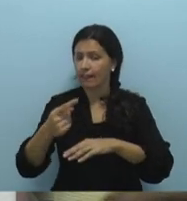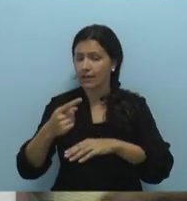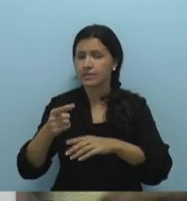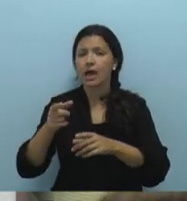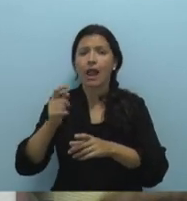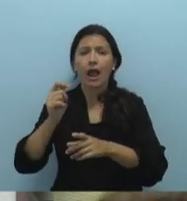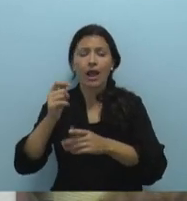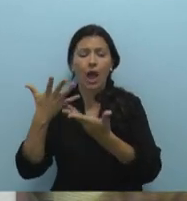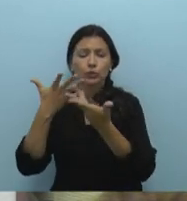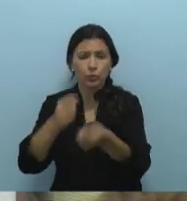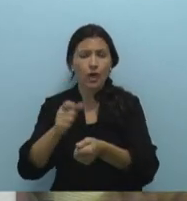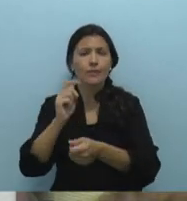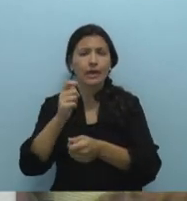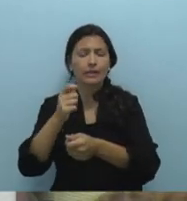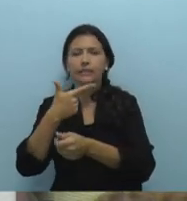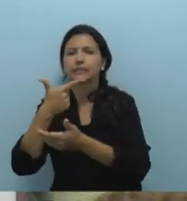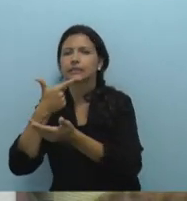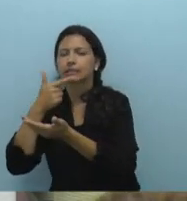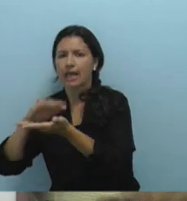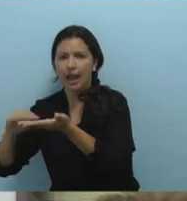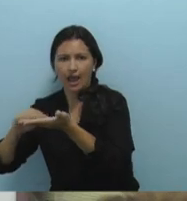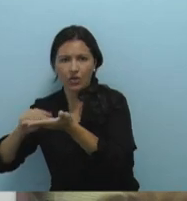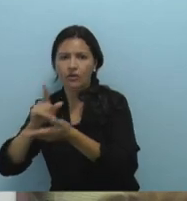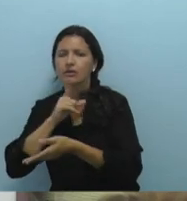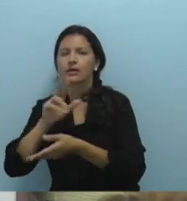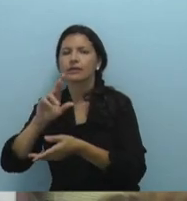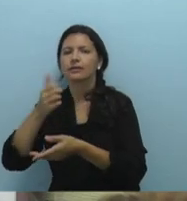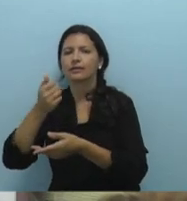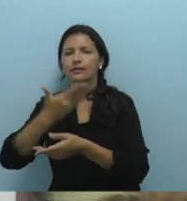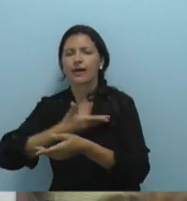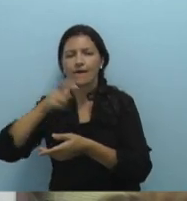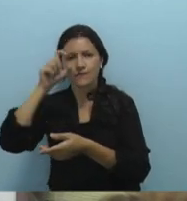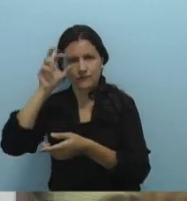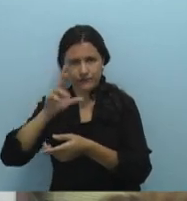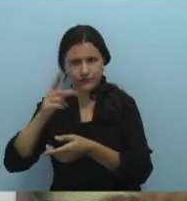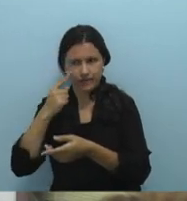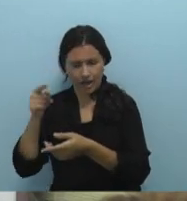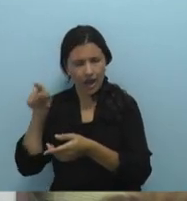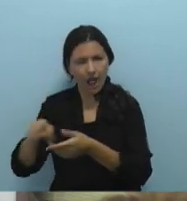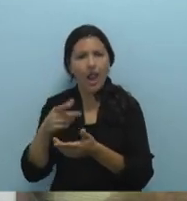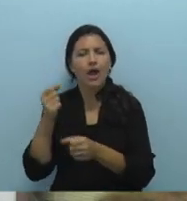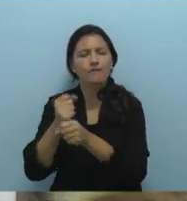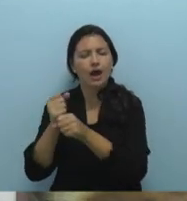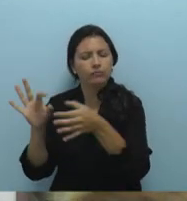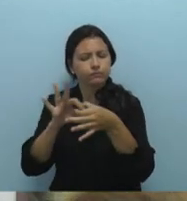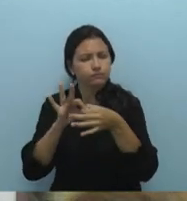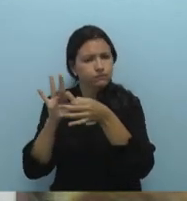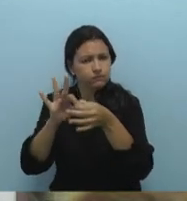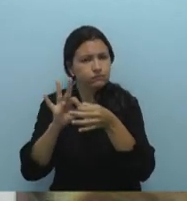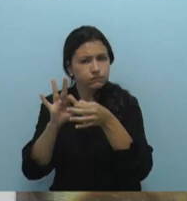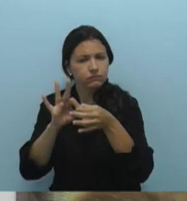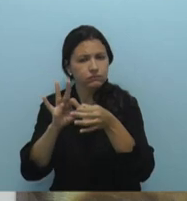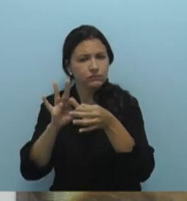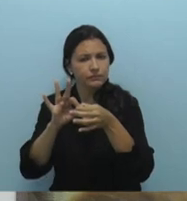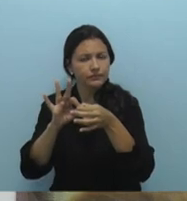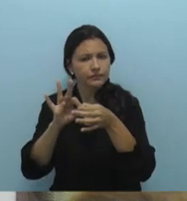judicial donde pone a luz la participación de estrechos colaboradores